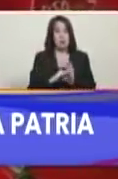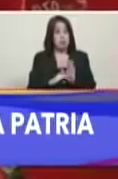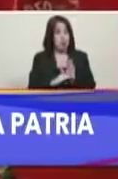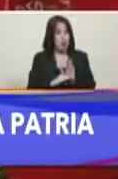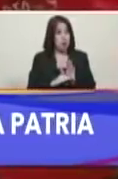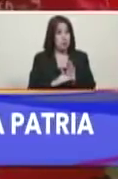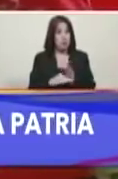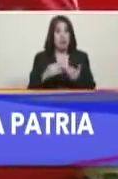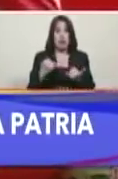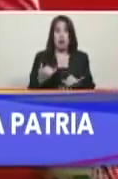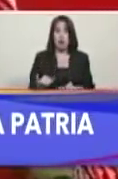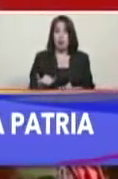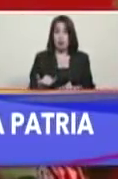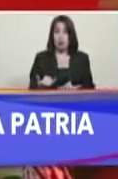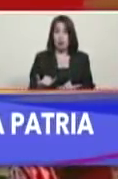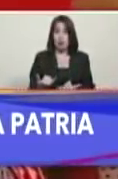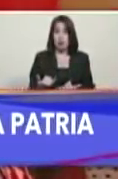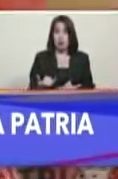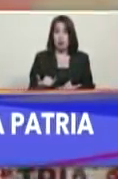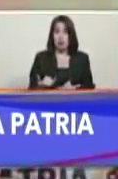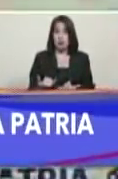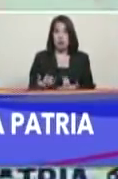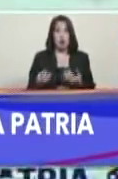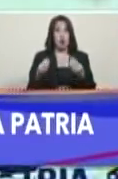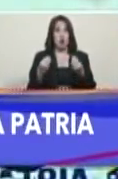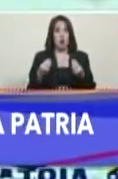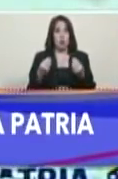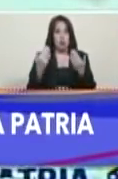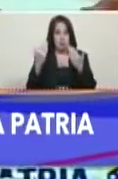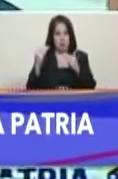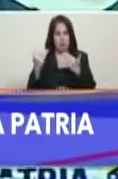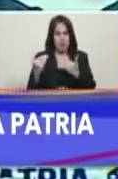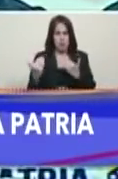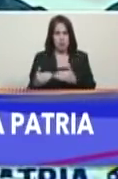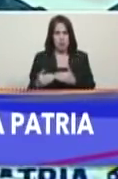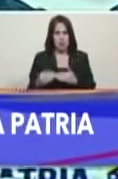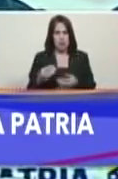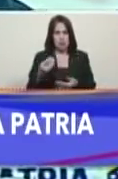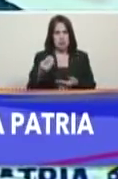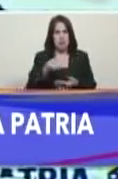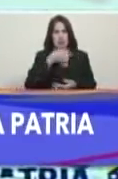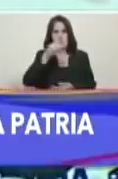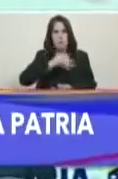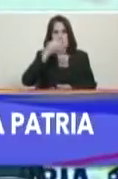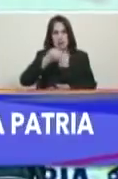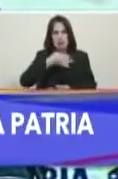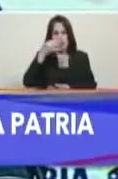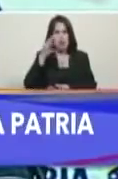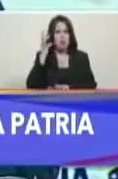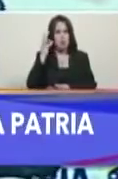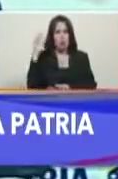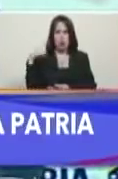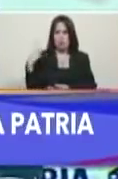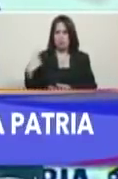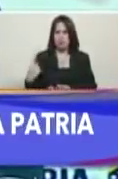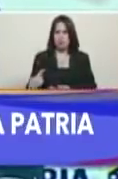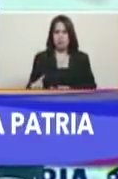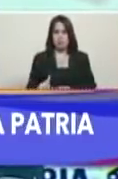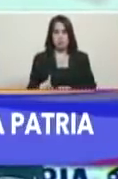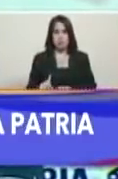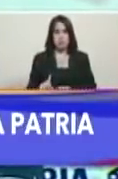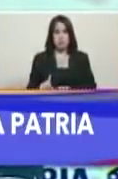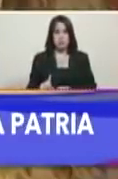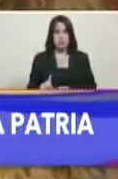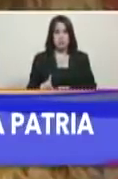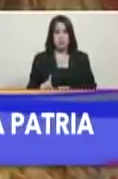Ahora, con un nivel de precisión y detalle, como explicaba Yosmari, que creo